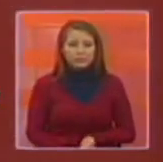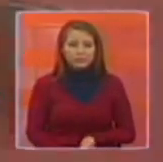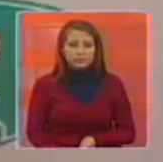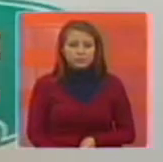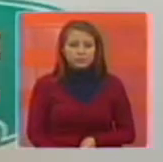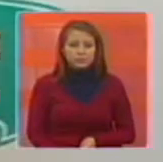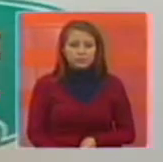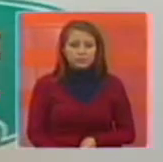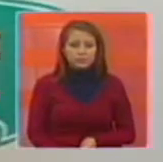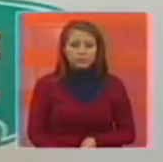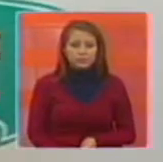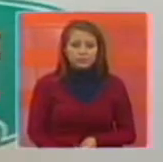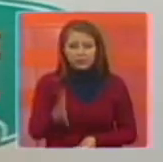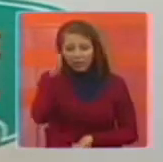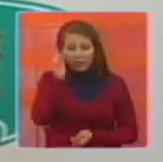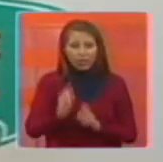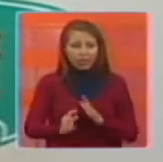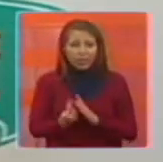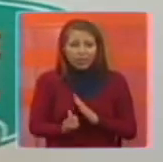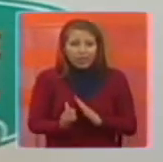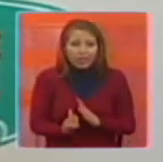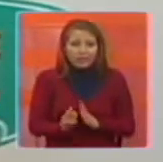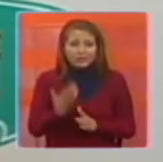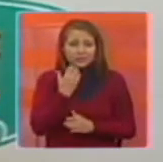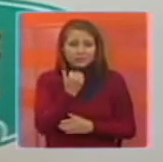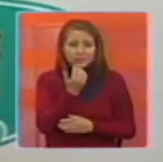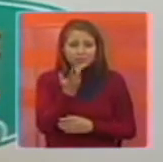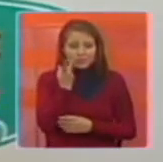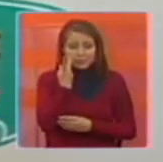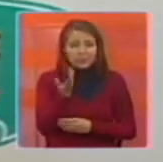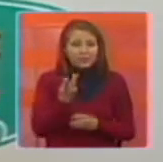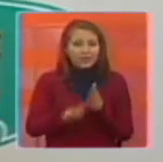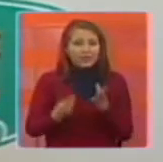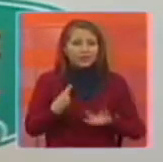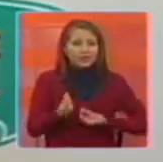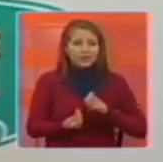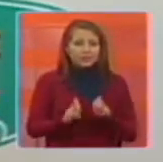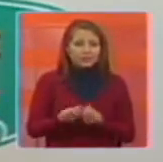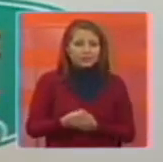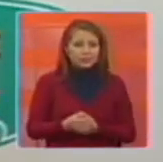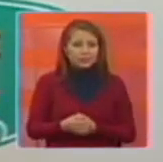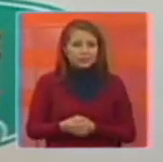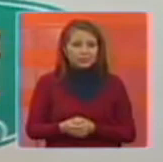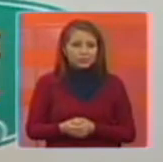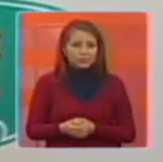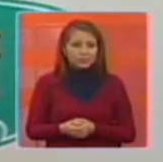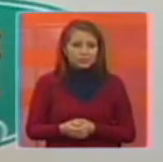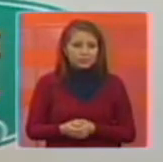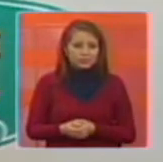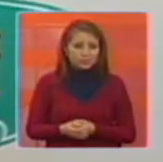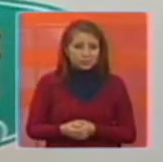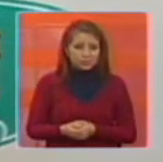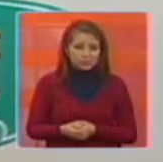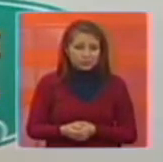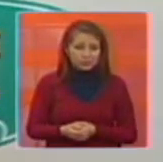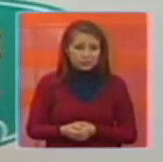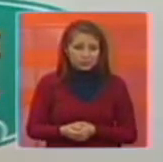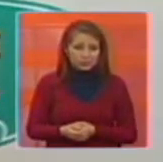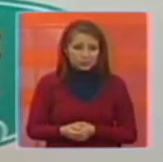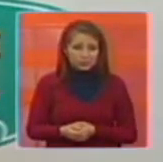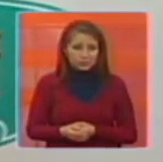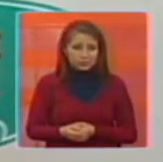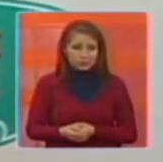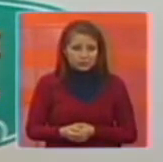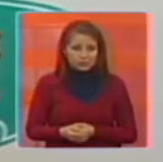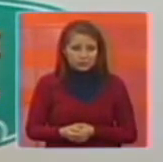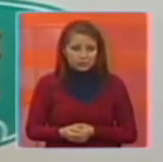Déjeme moverlo, parece que se ha atascado. Ya dice, imagínense qué hago. Vamos a ver qué ha pasado por aquí.